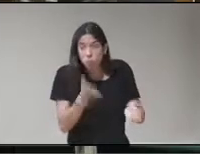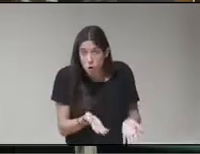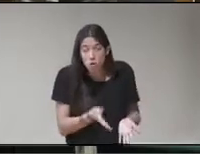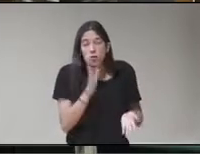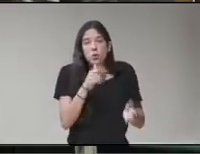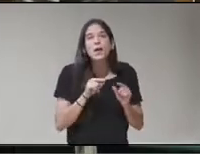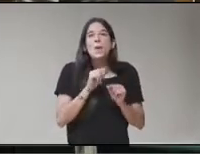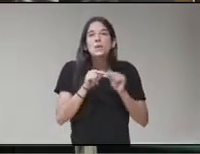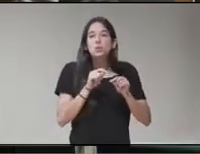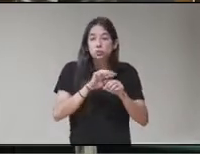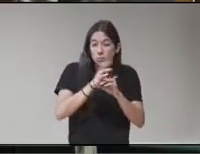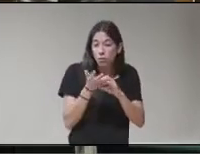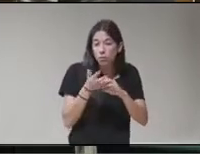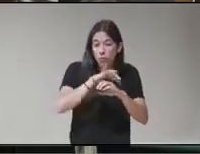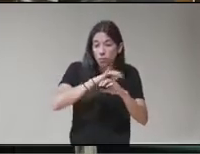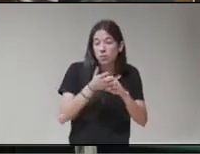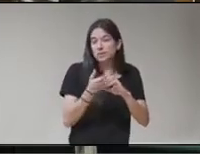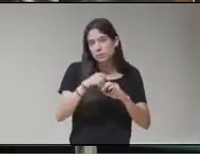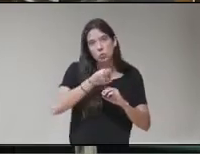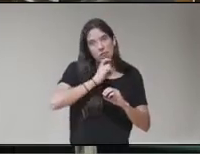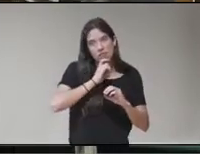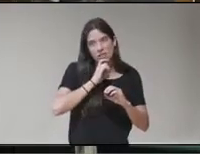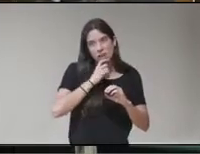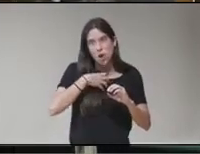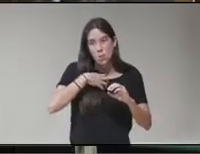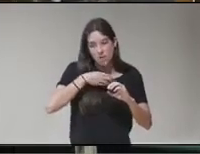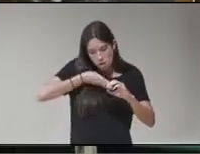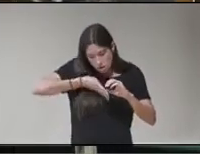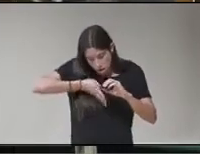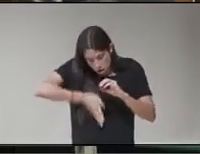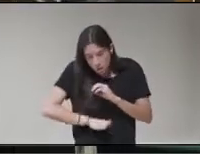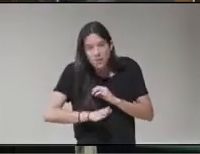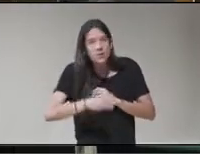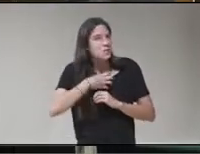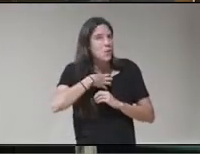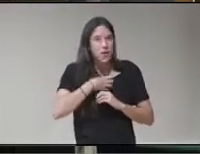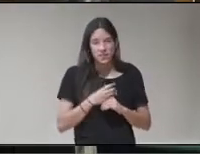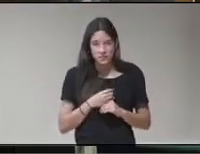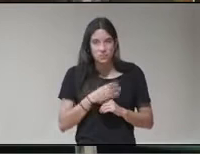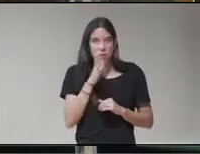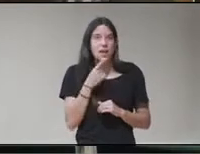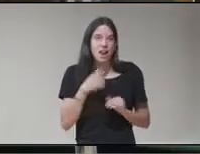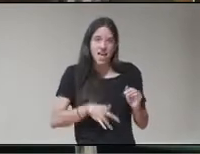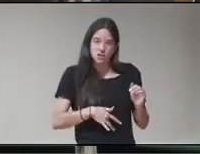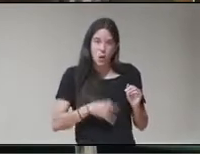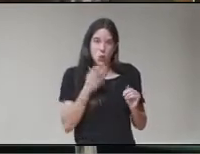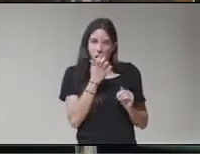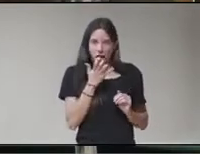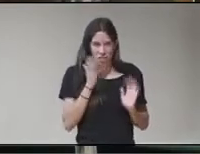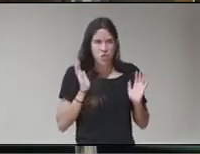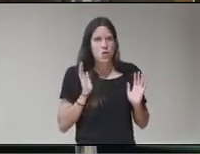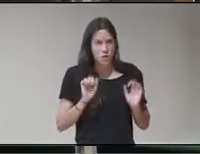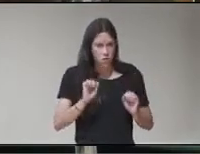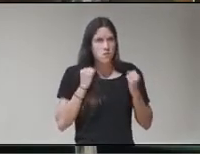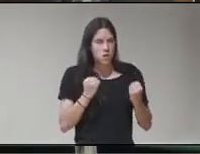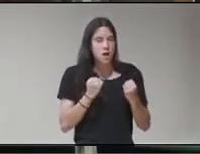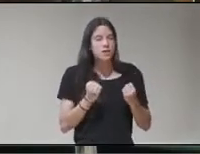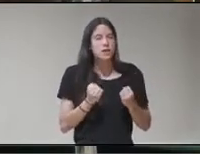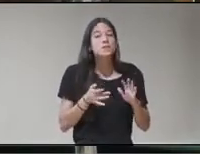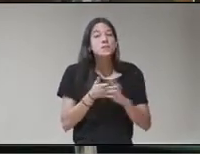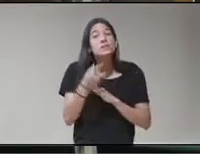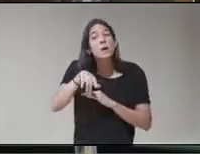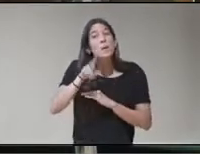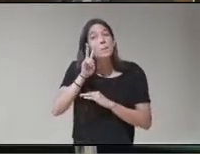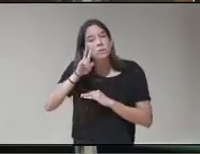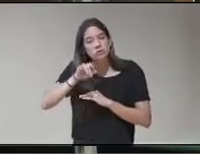envueltos, los pobrecitos, lo tienen muy fastidiado para atravesar la barrera que constituye la acidez estomacal. De tal manera que vamos a tener un virus